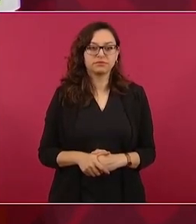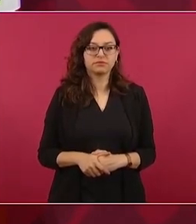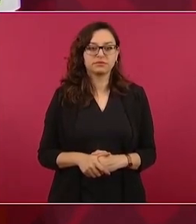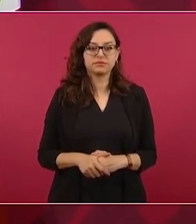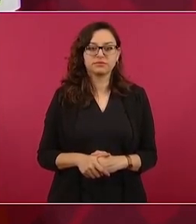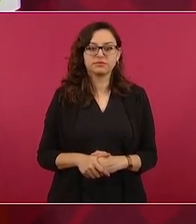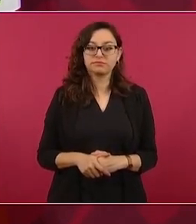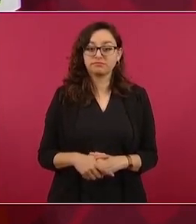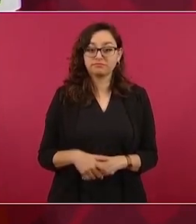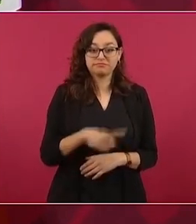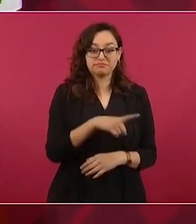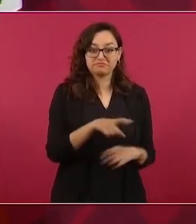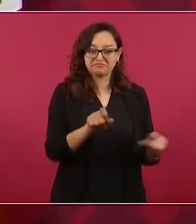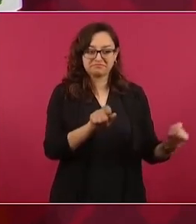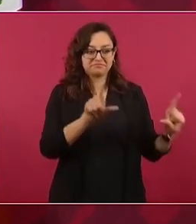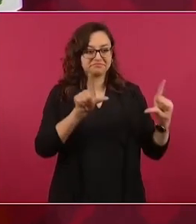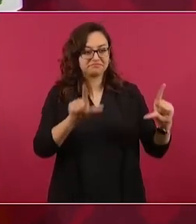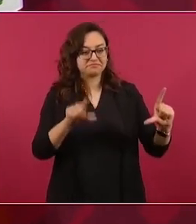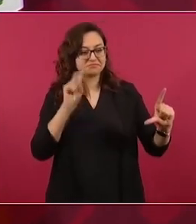Pero es una joya esto.